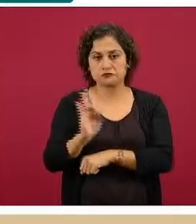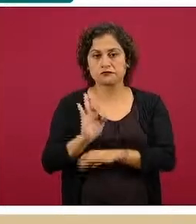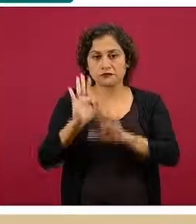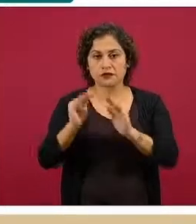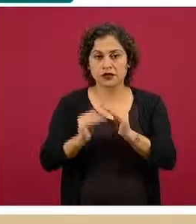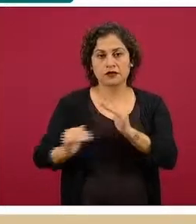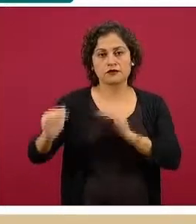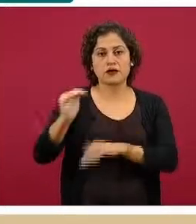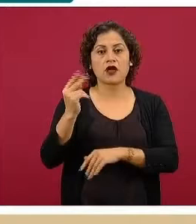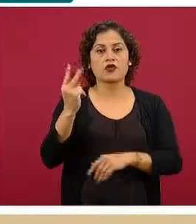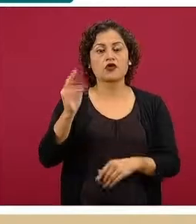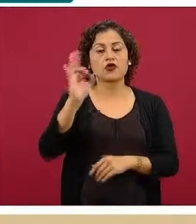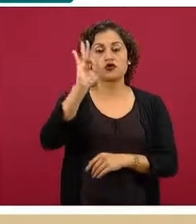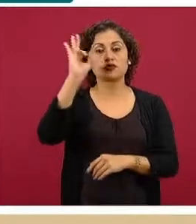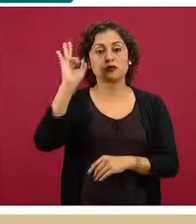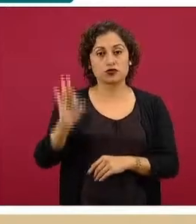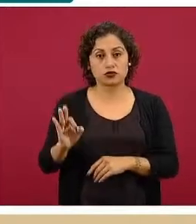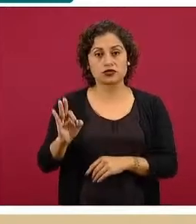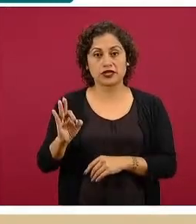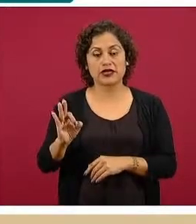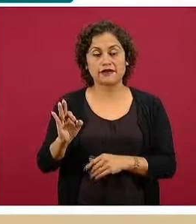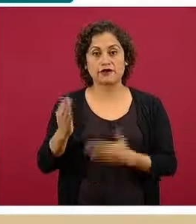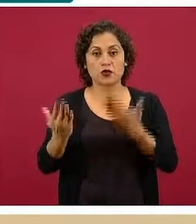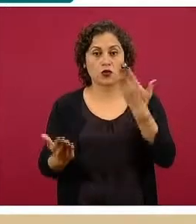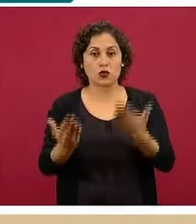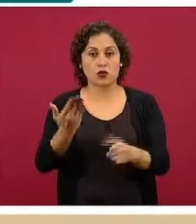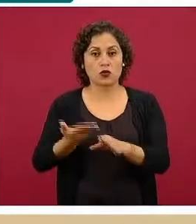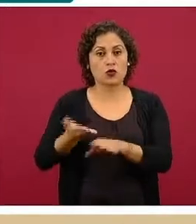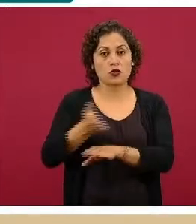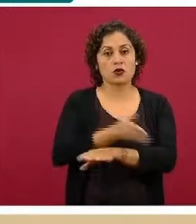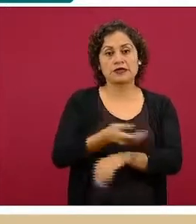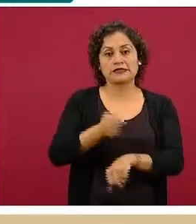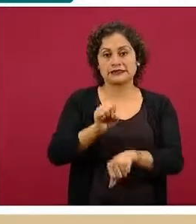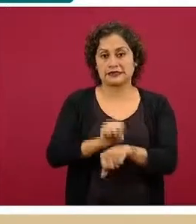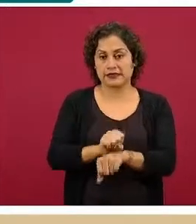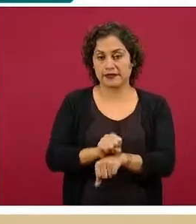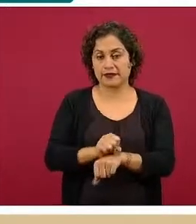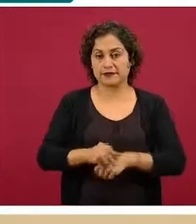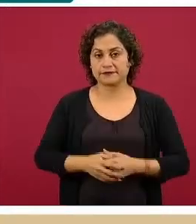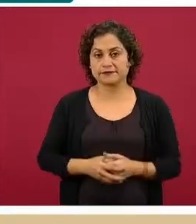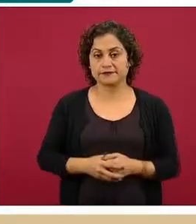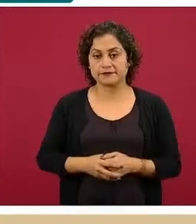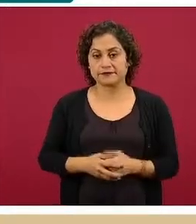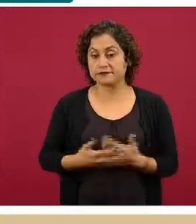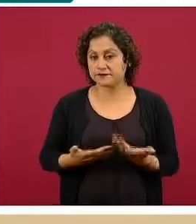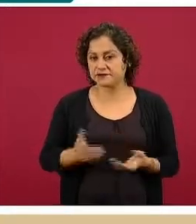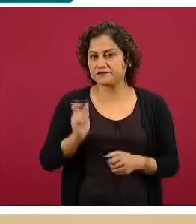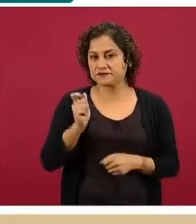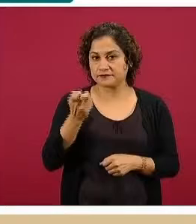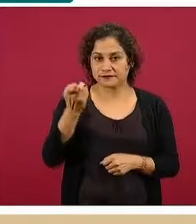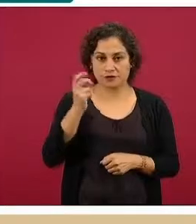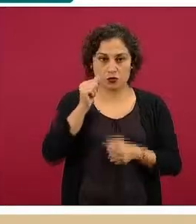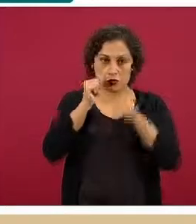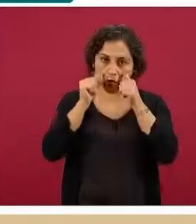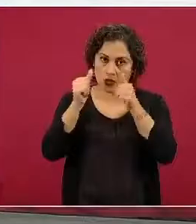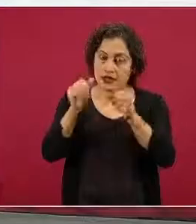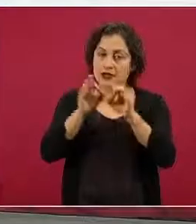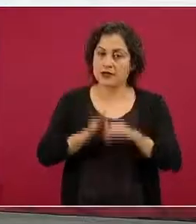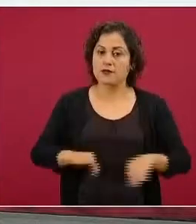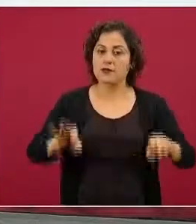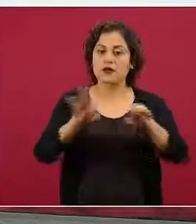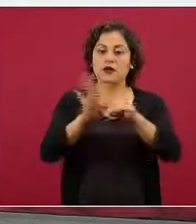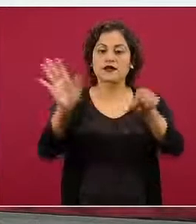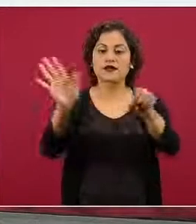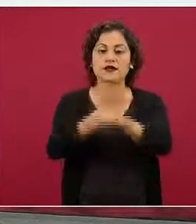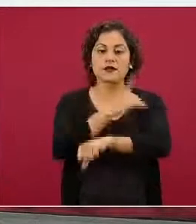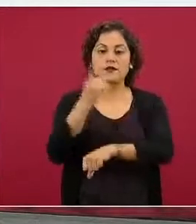ya del 2% con respecto a la semana inmediata anterior. Esto es importante porque cuando empezamos